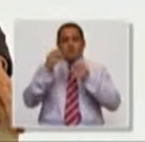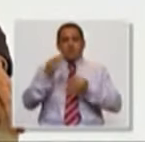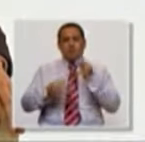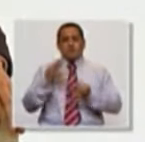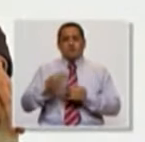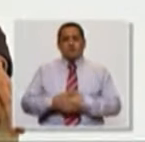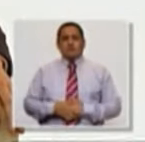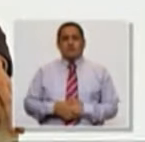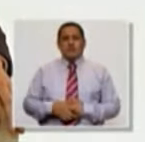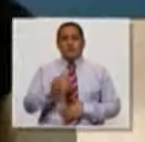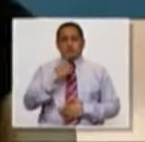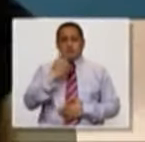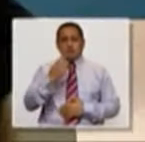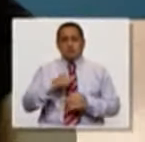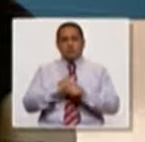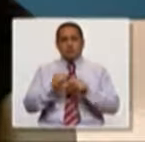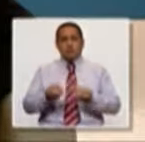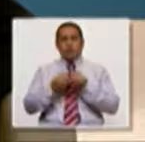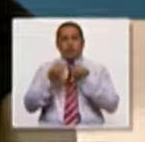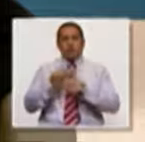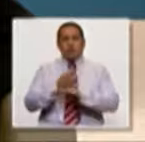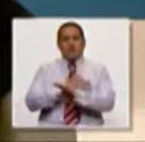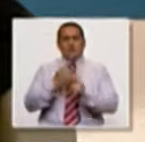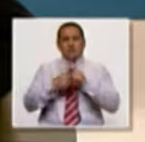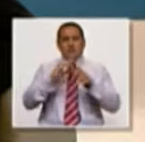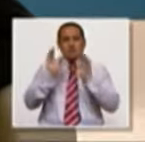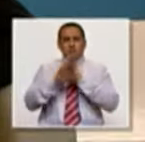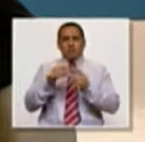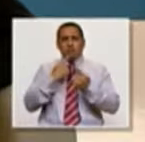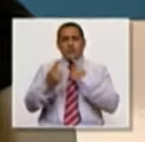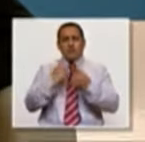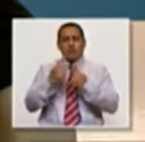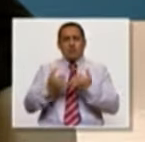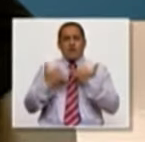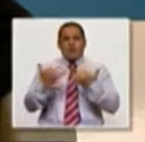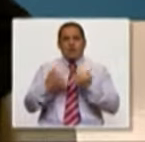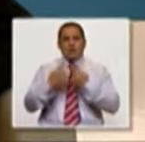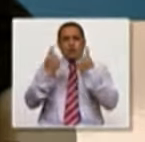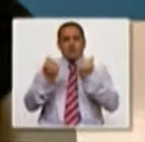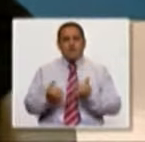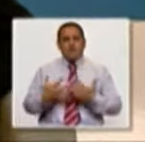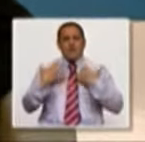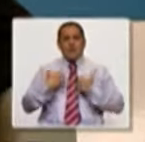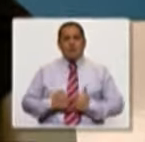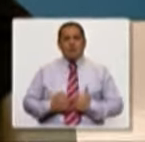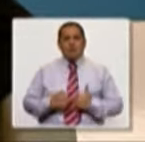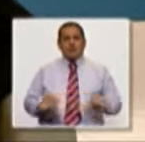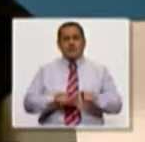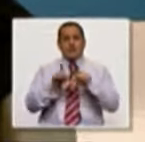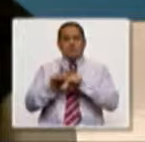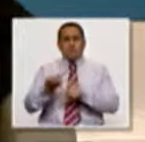¿no? Es curioso cómo a partir de este diálogo entre economistas y abogados, ¿no?